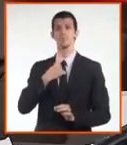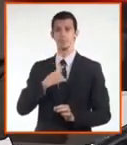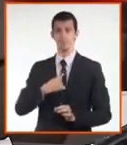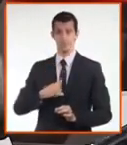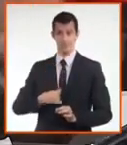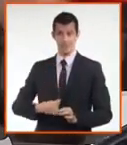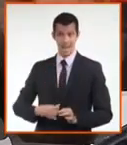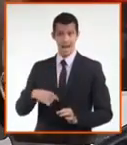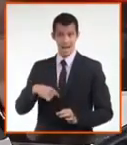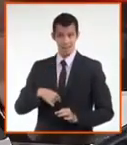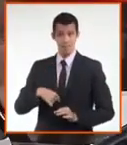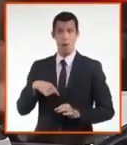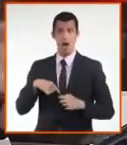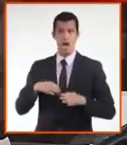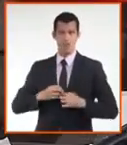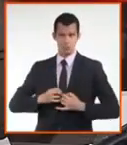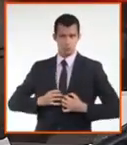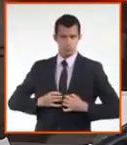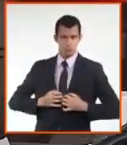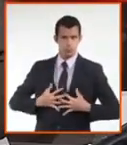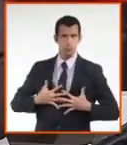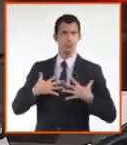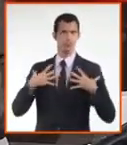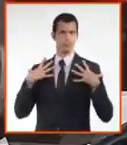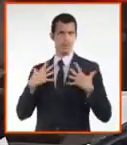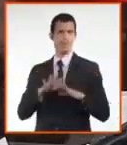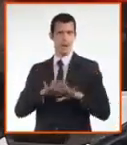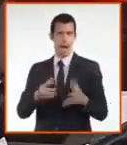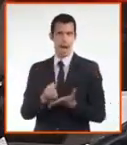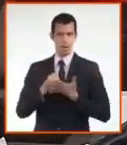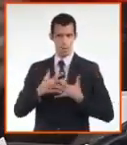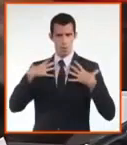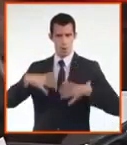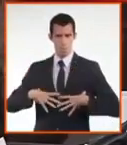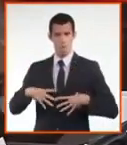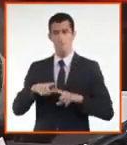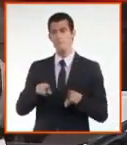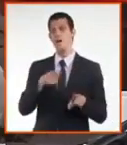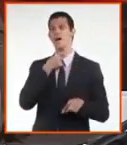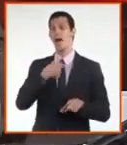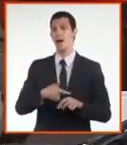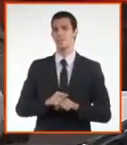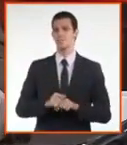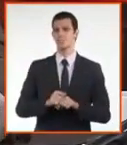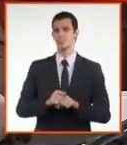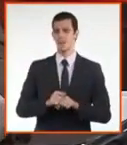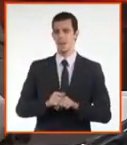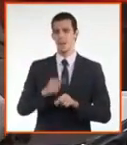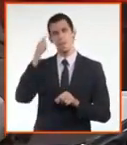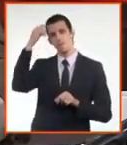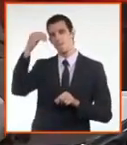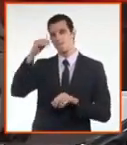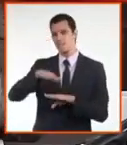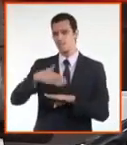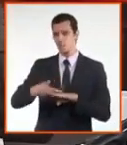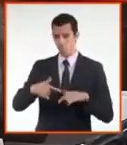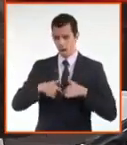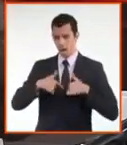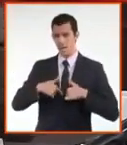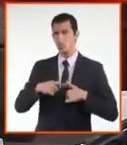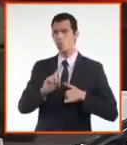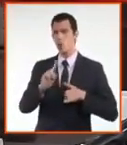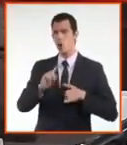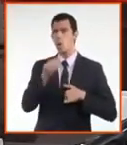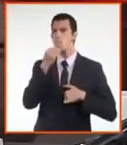el intestino tiene que pasar por el estómago sufrir la agresión de los ácidos gástricos y entonces